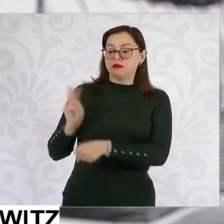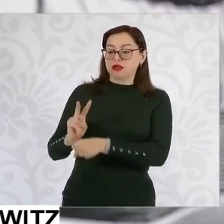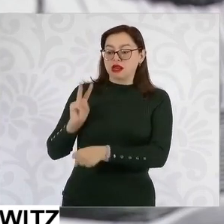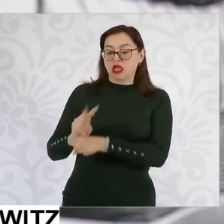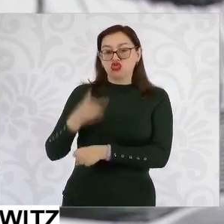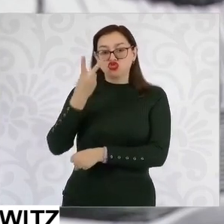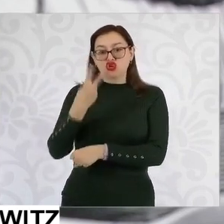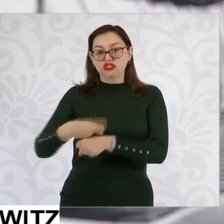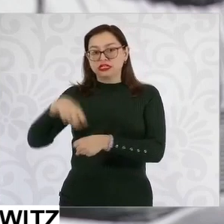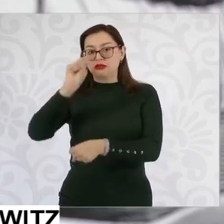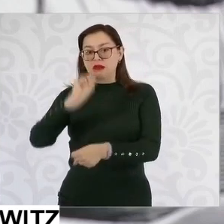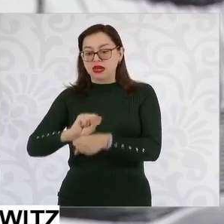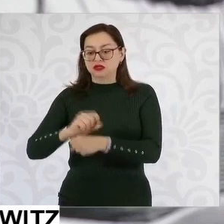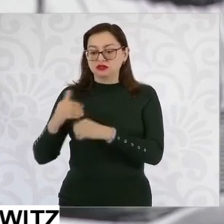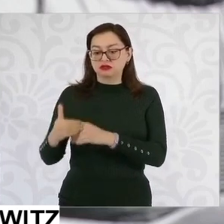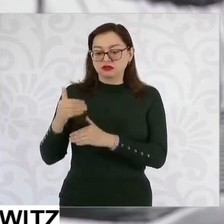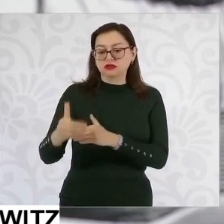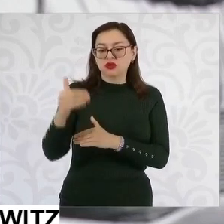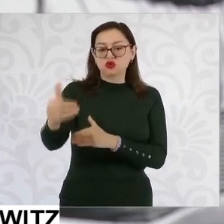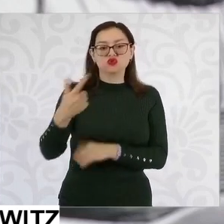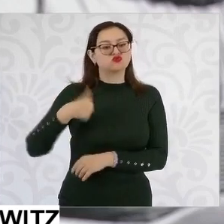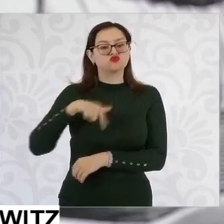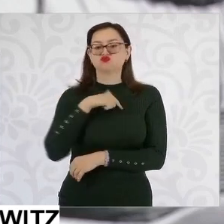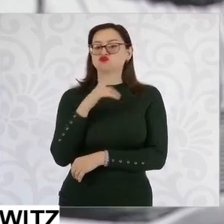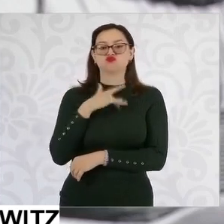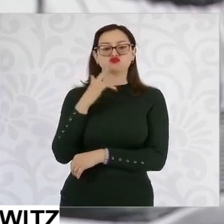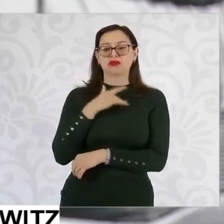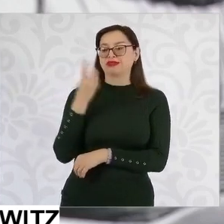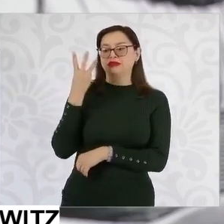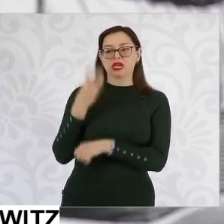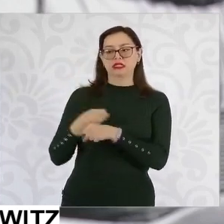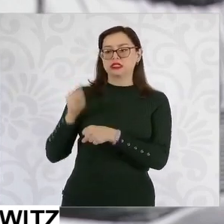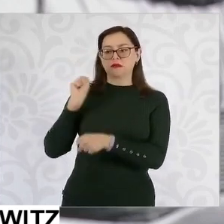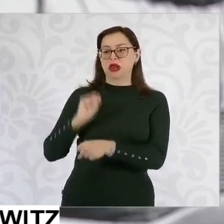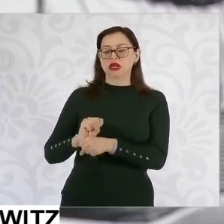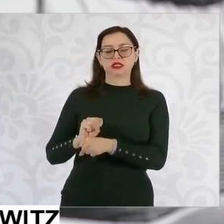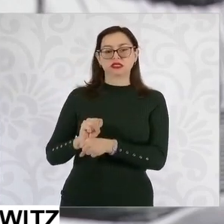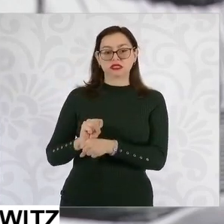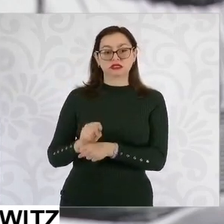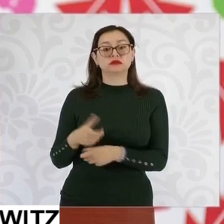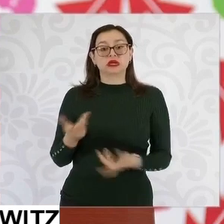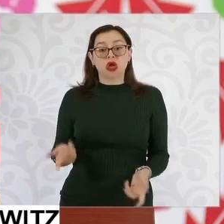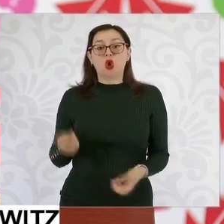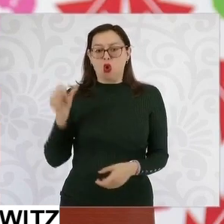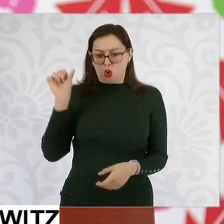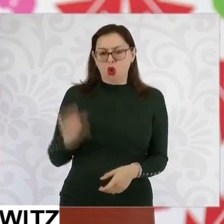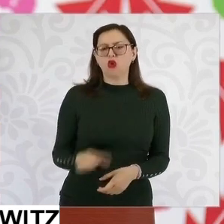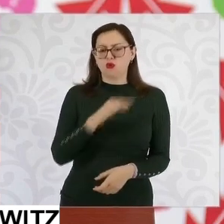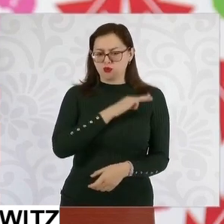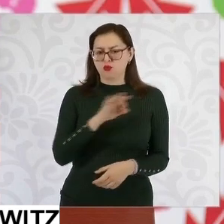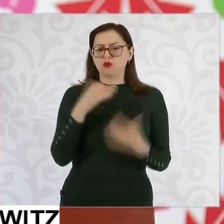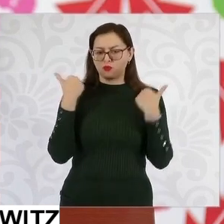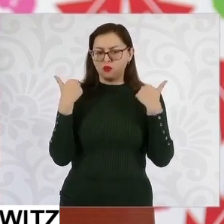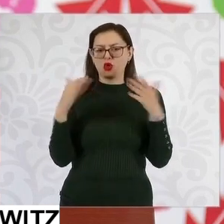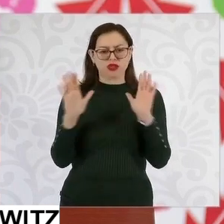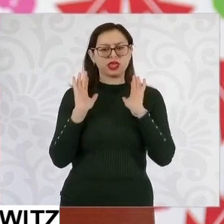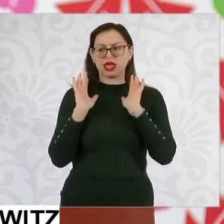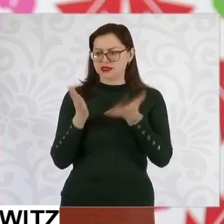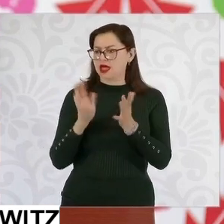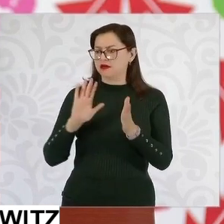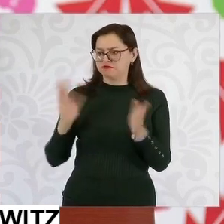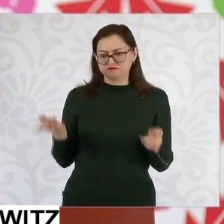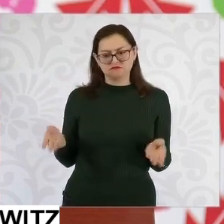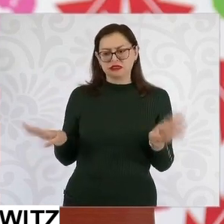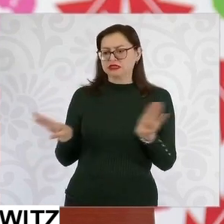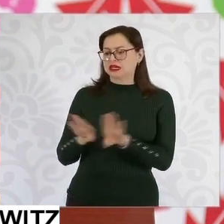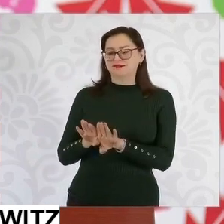motivo de seguridad decidimos ampliarlo a 3 semanas. Si no, estaríamos terminando hoy precisamente el brote, pero